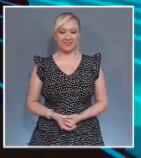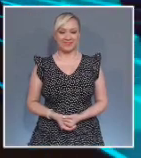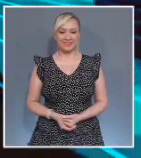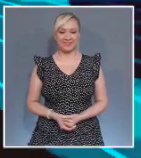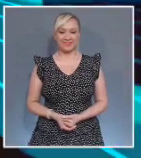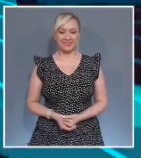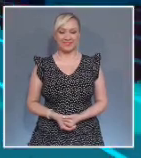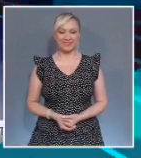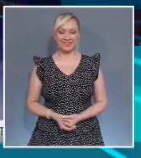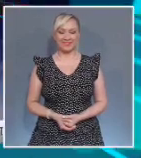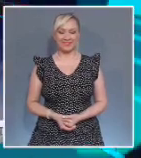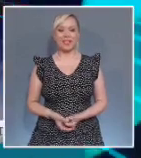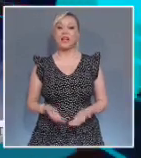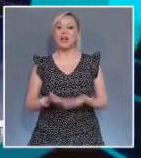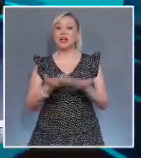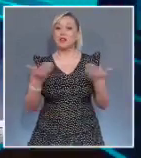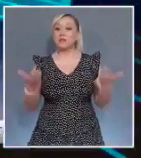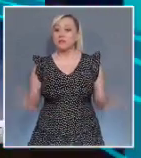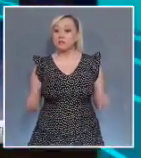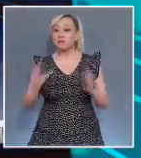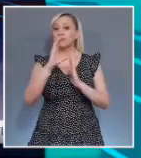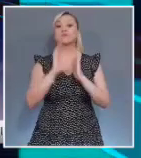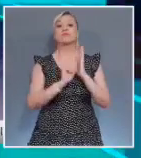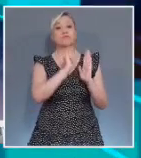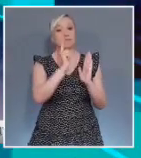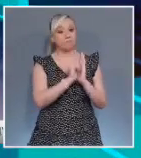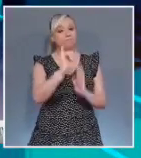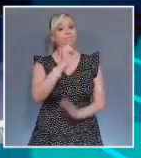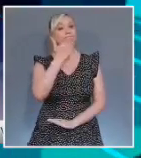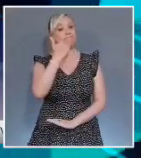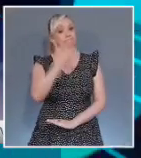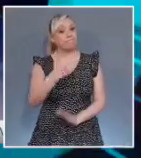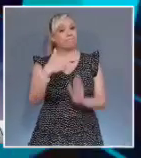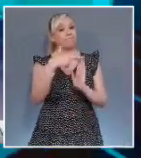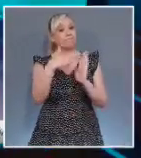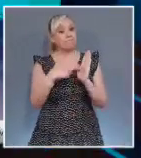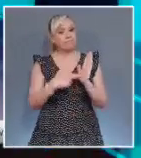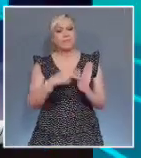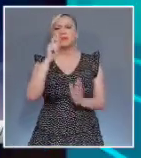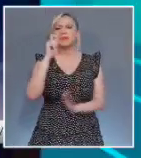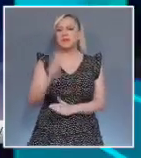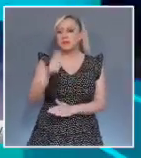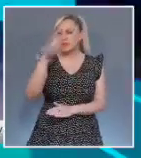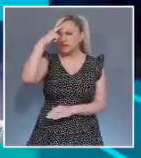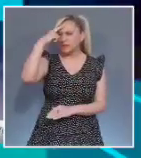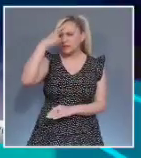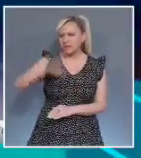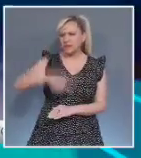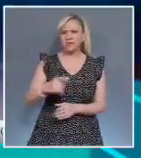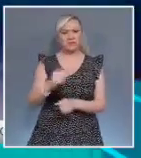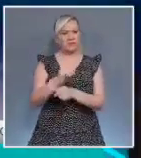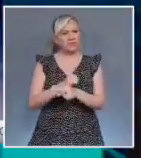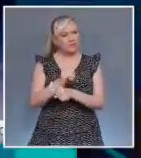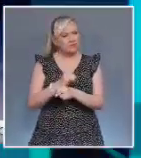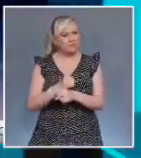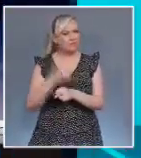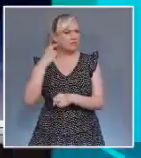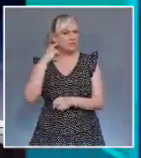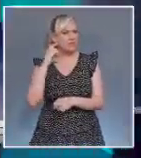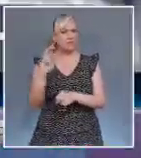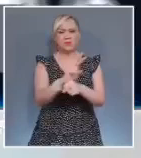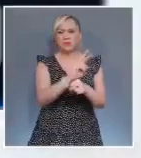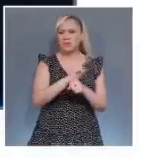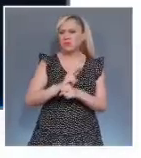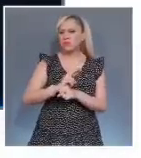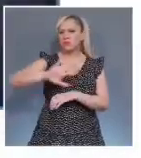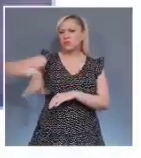Se apegan a la Constitución disposiciones que regulan las facultades de investigación de la Guardia Nacional, determinó la Corte.